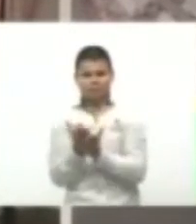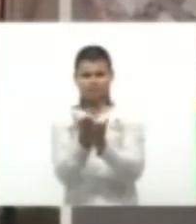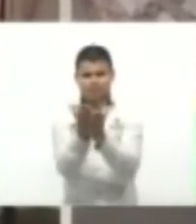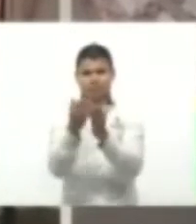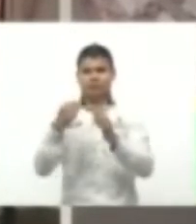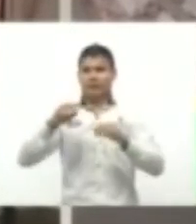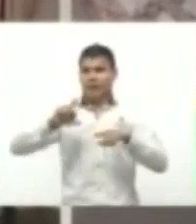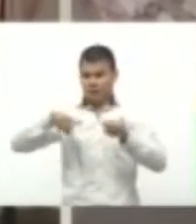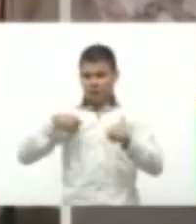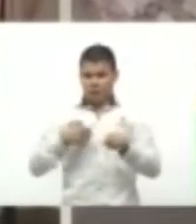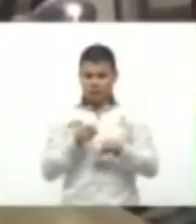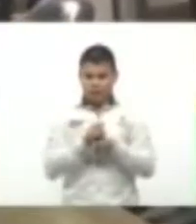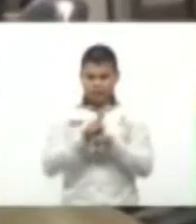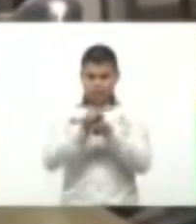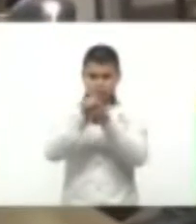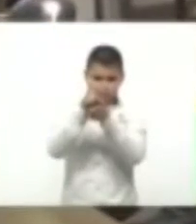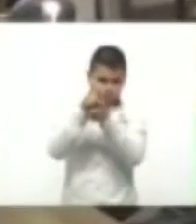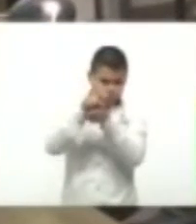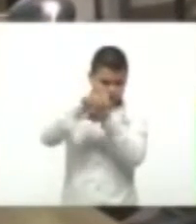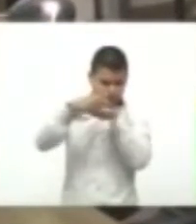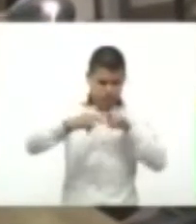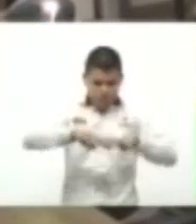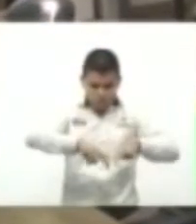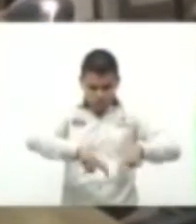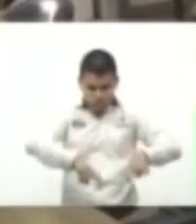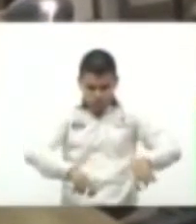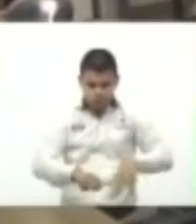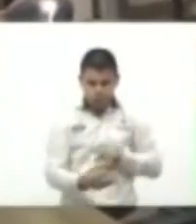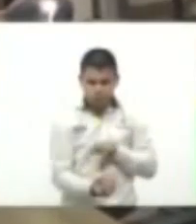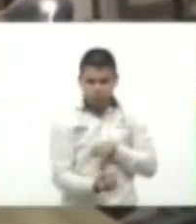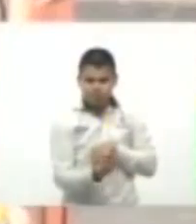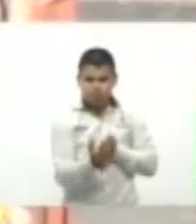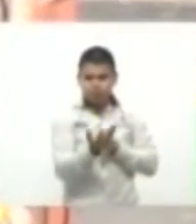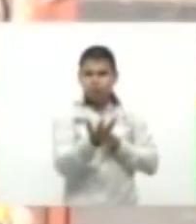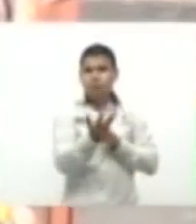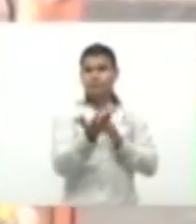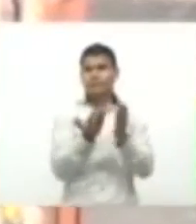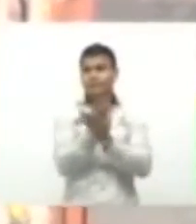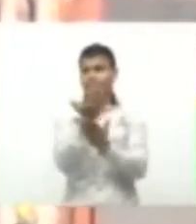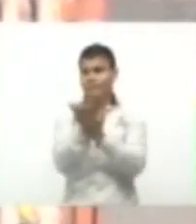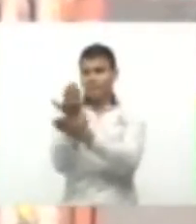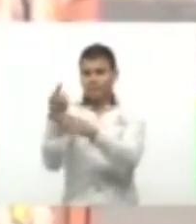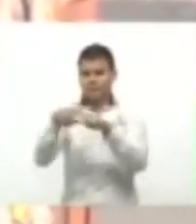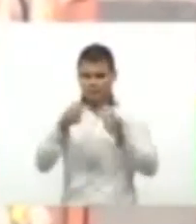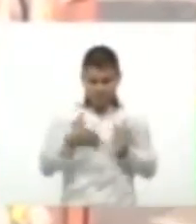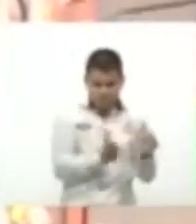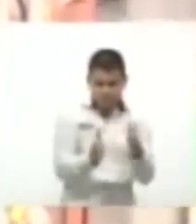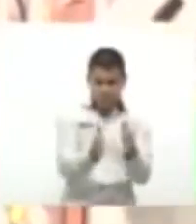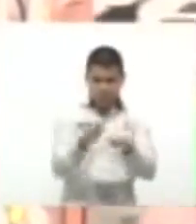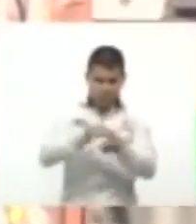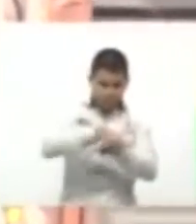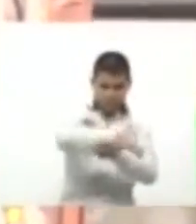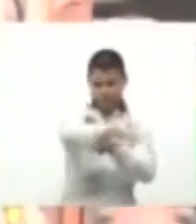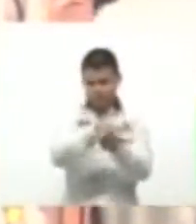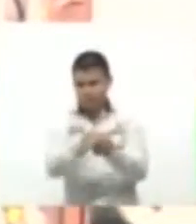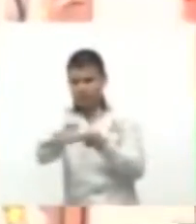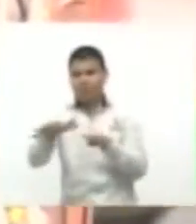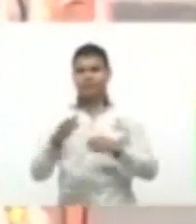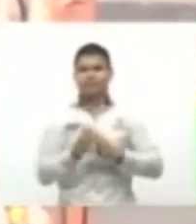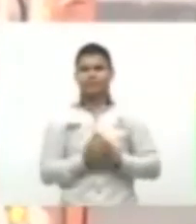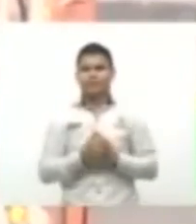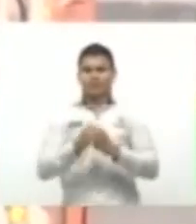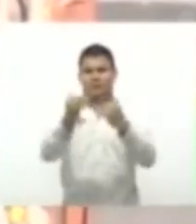que consideramos que son importantes. Asimismo, el funcionario se refirió a las afectaciones provocadas por las fuertes brisas, señalando que a causa de ello se